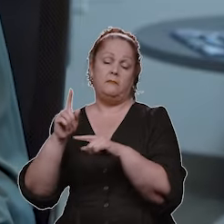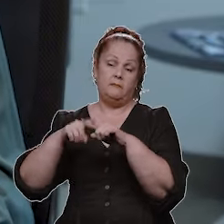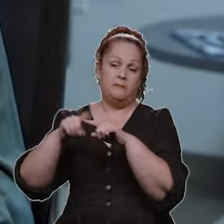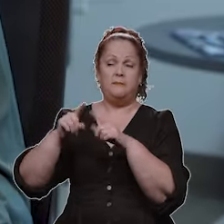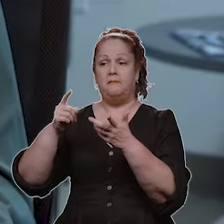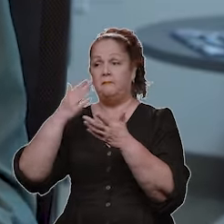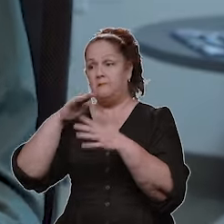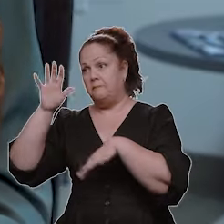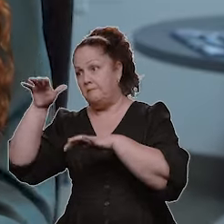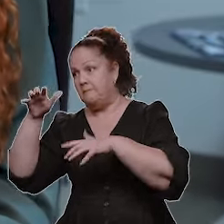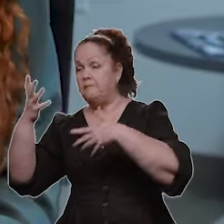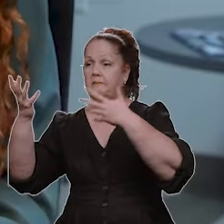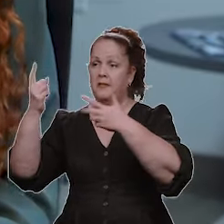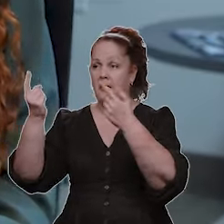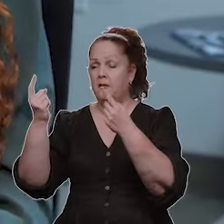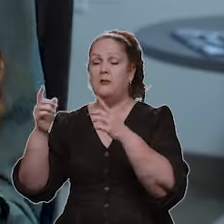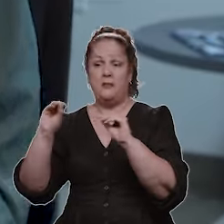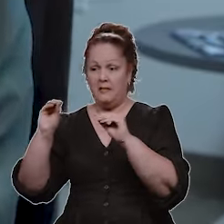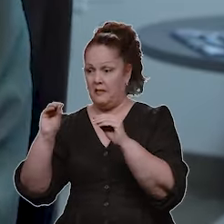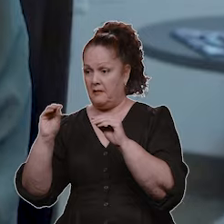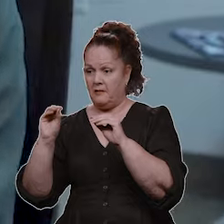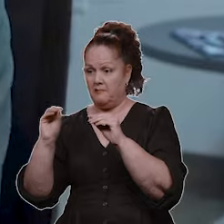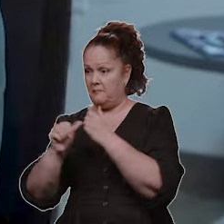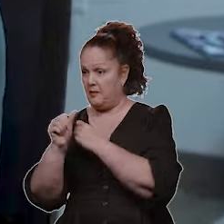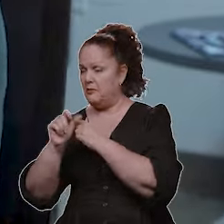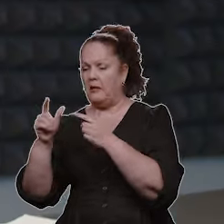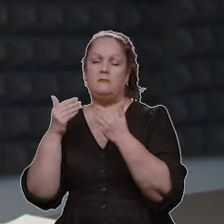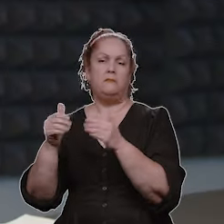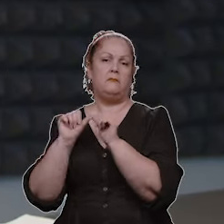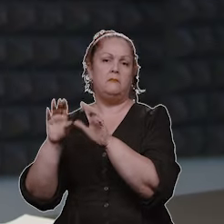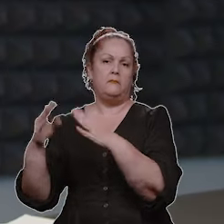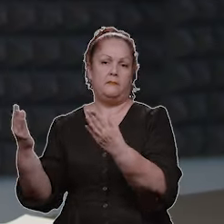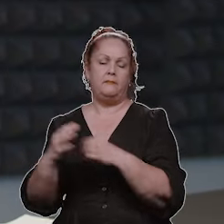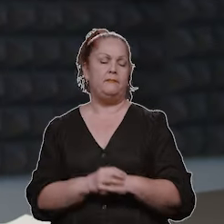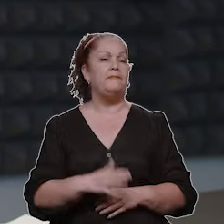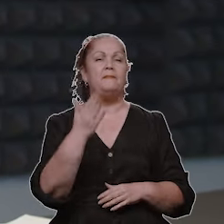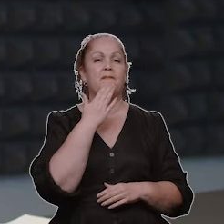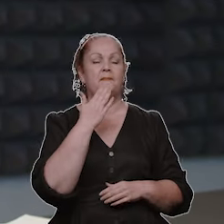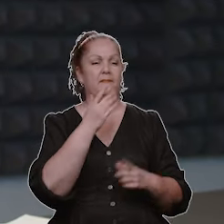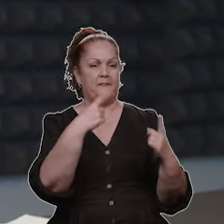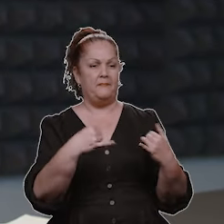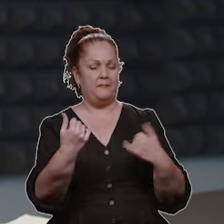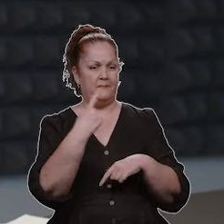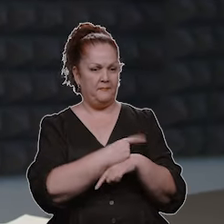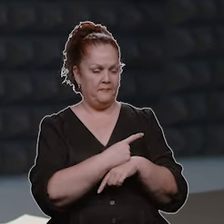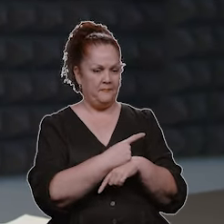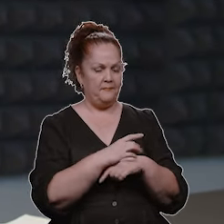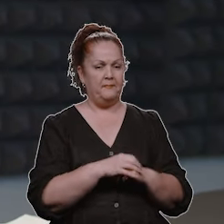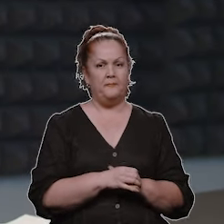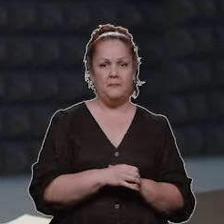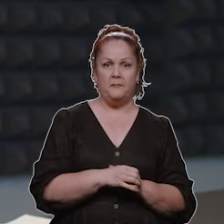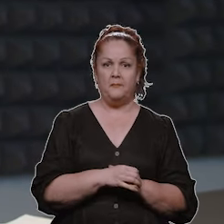climático no ponga en riesgo tanto al ciudadano como al personal del poder judicial excelente jueza Muchas gracias por acompañarnos y por compartirnos